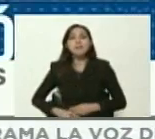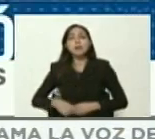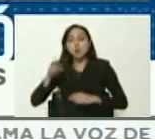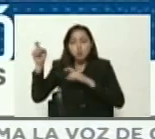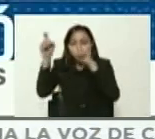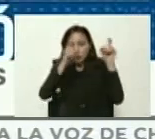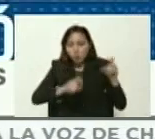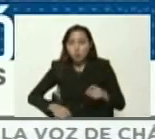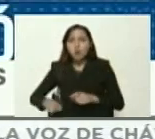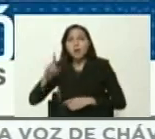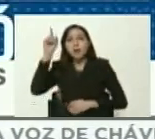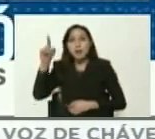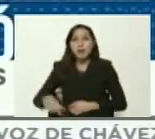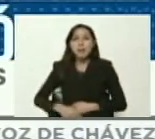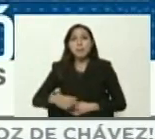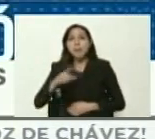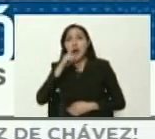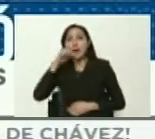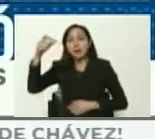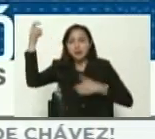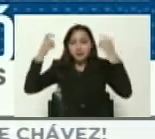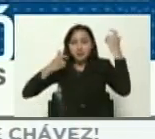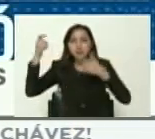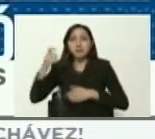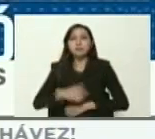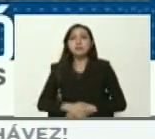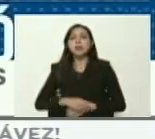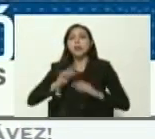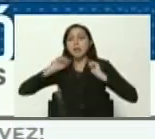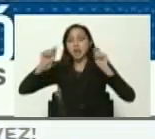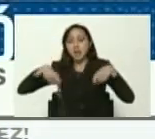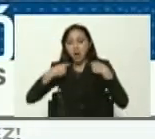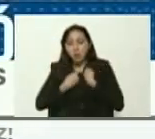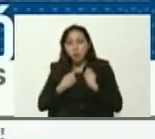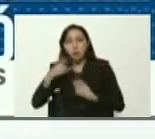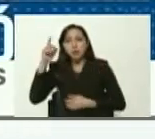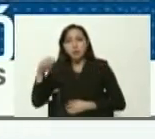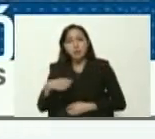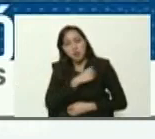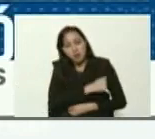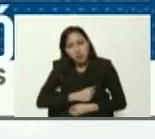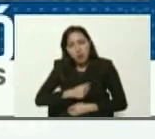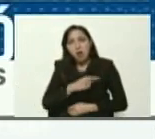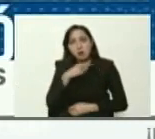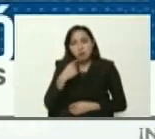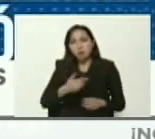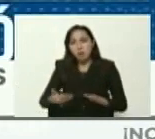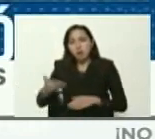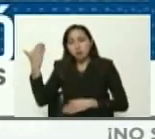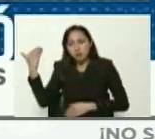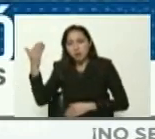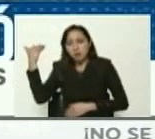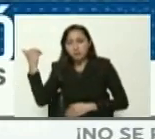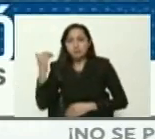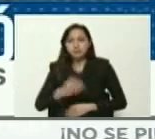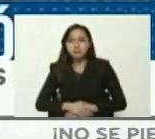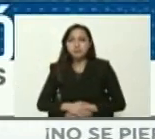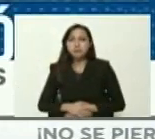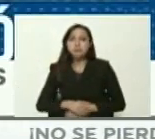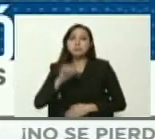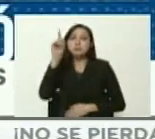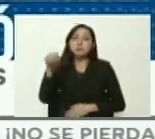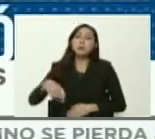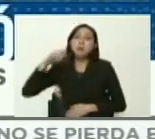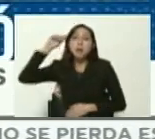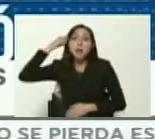presidente y seguir ejerciendo el legado de Aristóbulo Storis, que lamentablemente pues acaba de fallecer. Y también